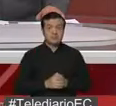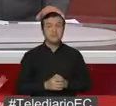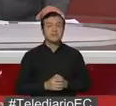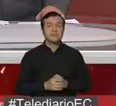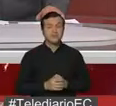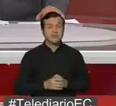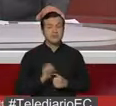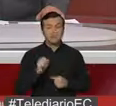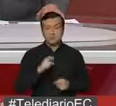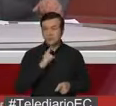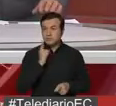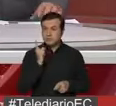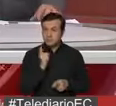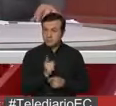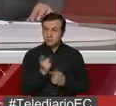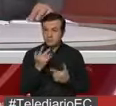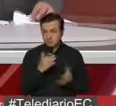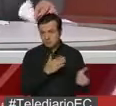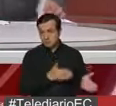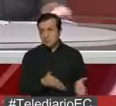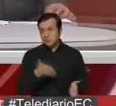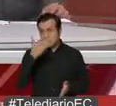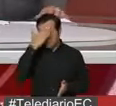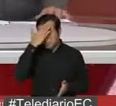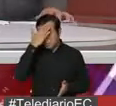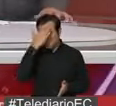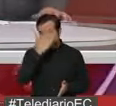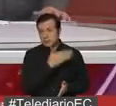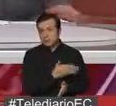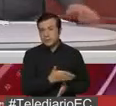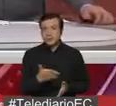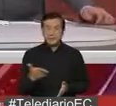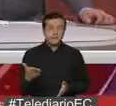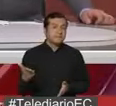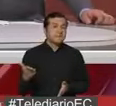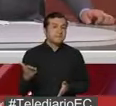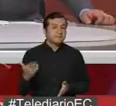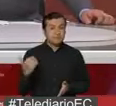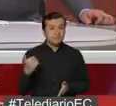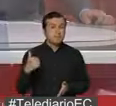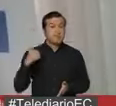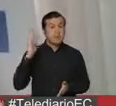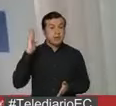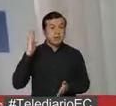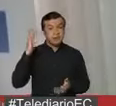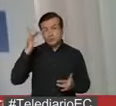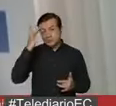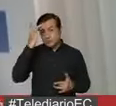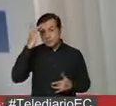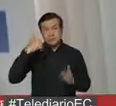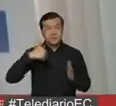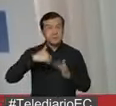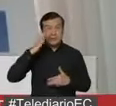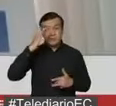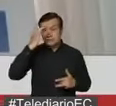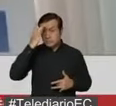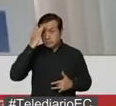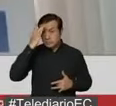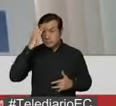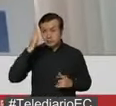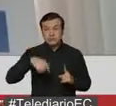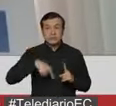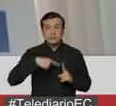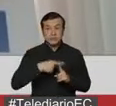Bueno, efectivamente creo que es de conocimiento público el aumento del número de casos, también es